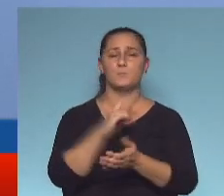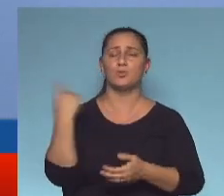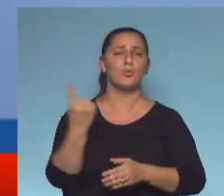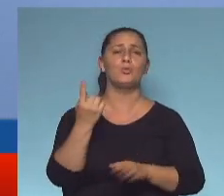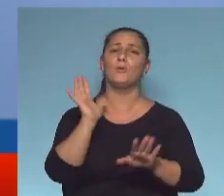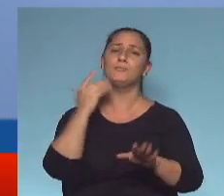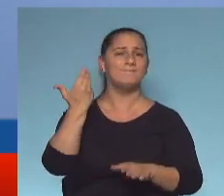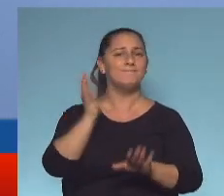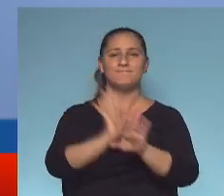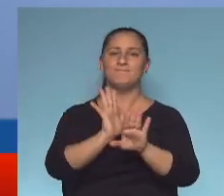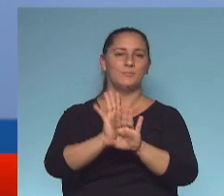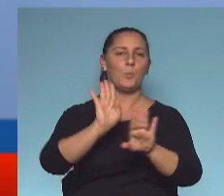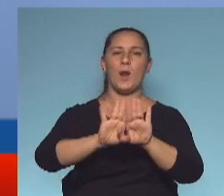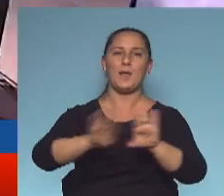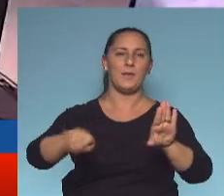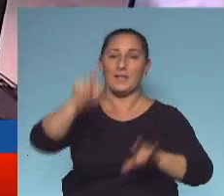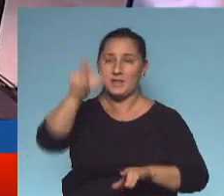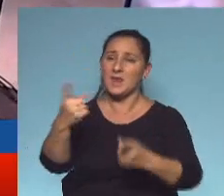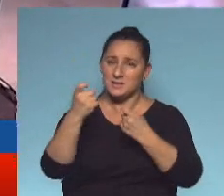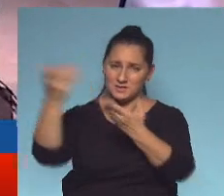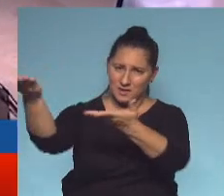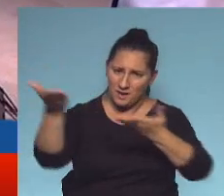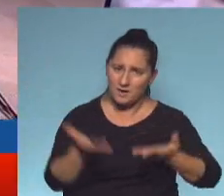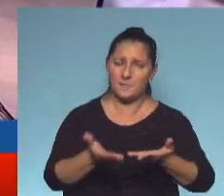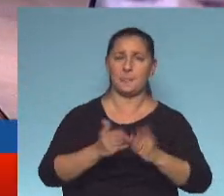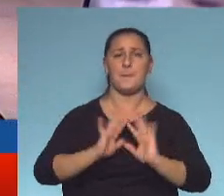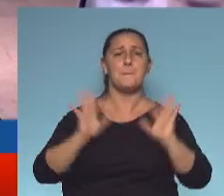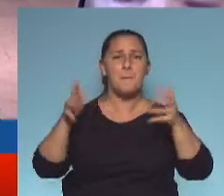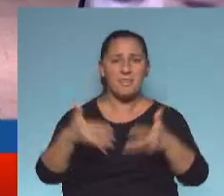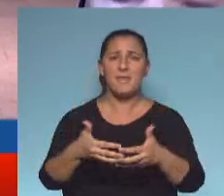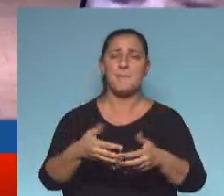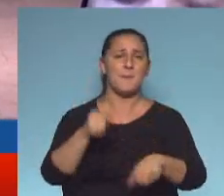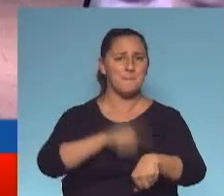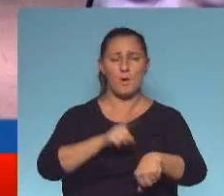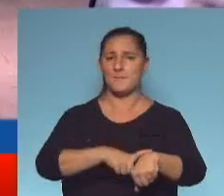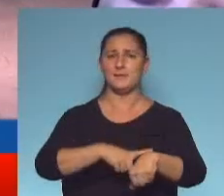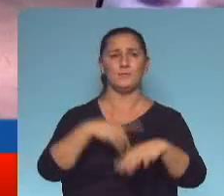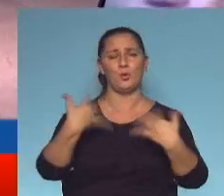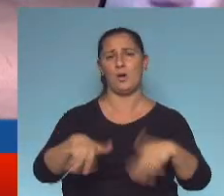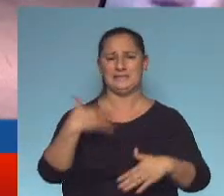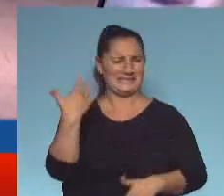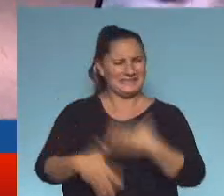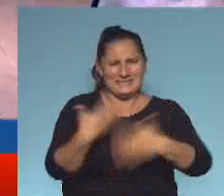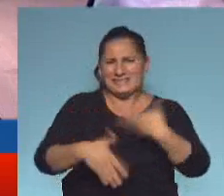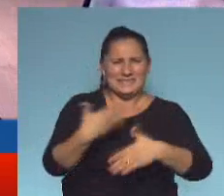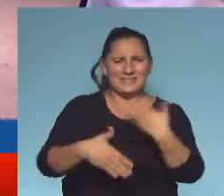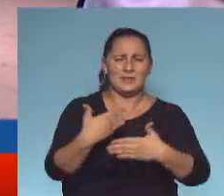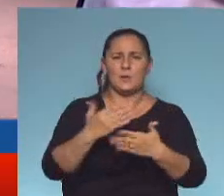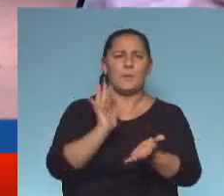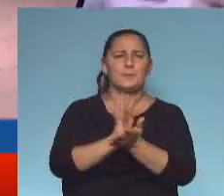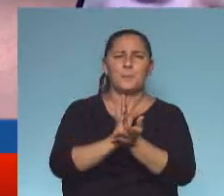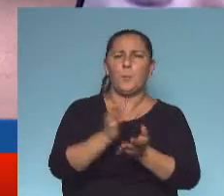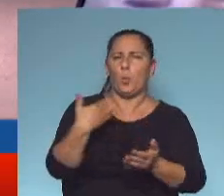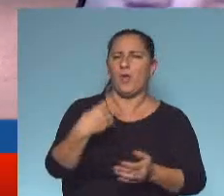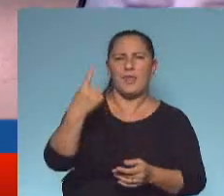puerta abierta al que más lo necesita. La pandemia creo que ha producido un aceleramiento e